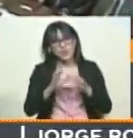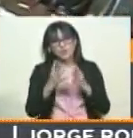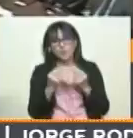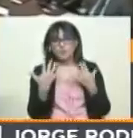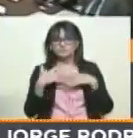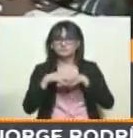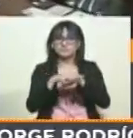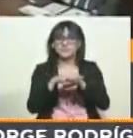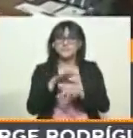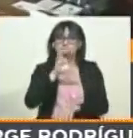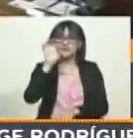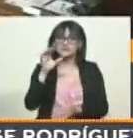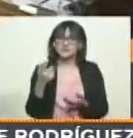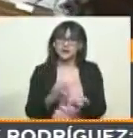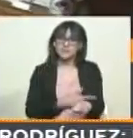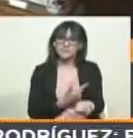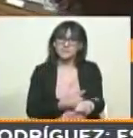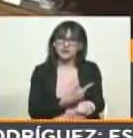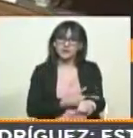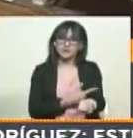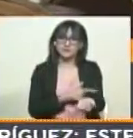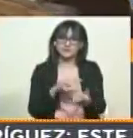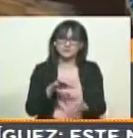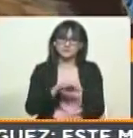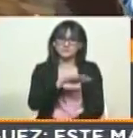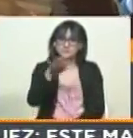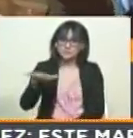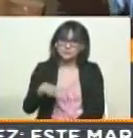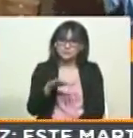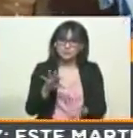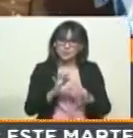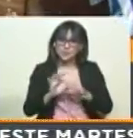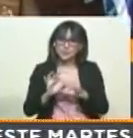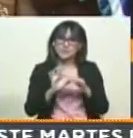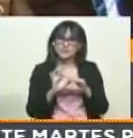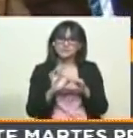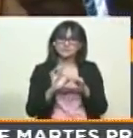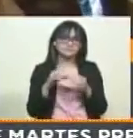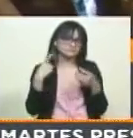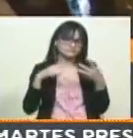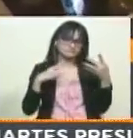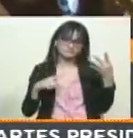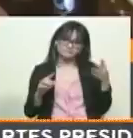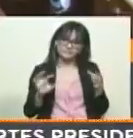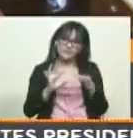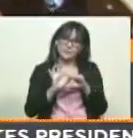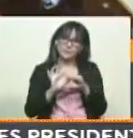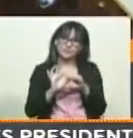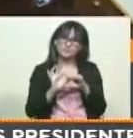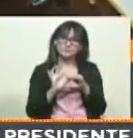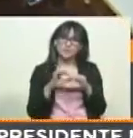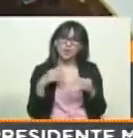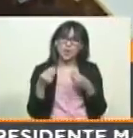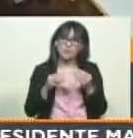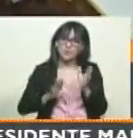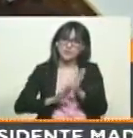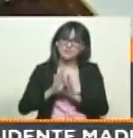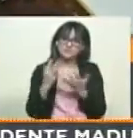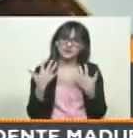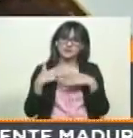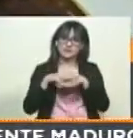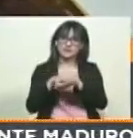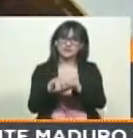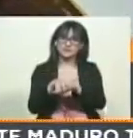entre países hermanos. Nuestra región debe unirse en toda su diversidad, enfocarse en cómo avanzar en su